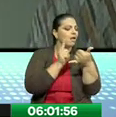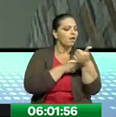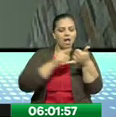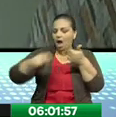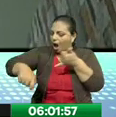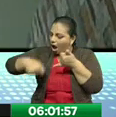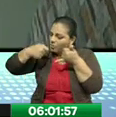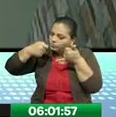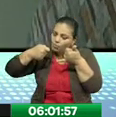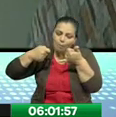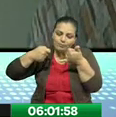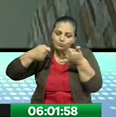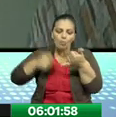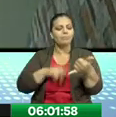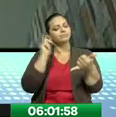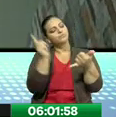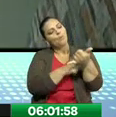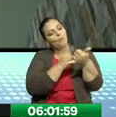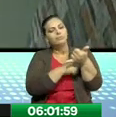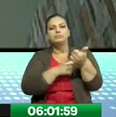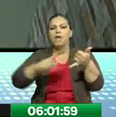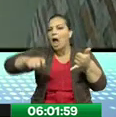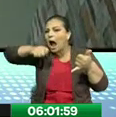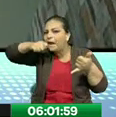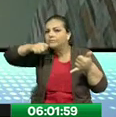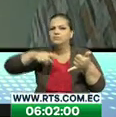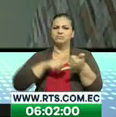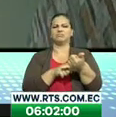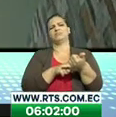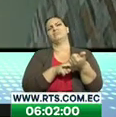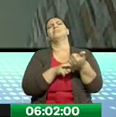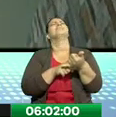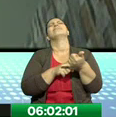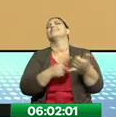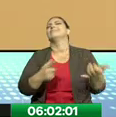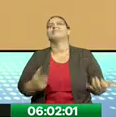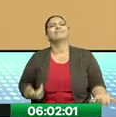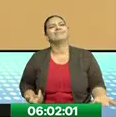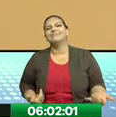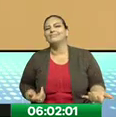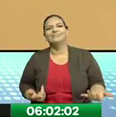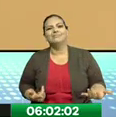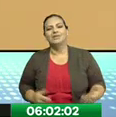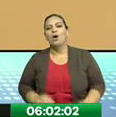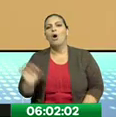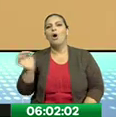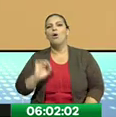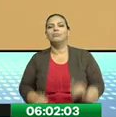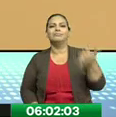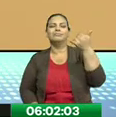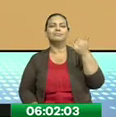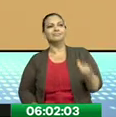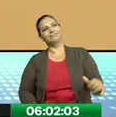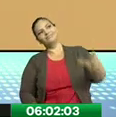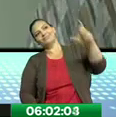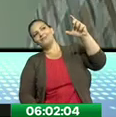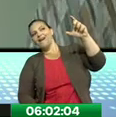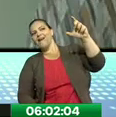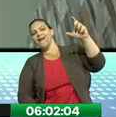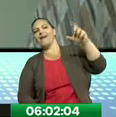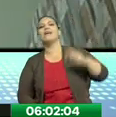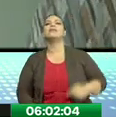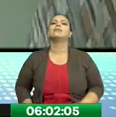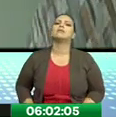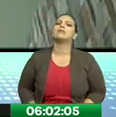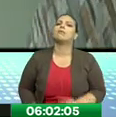ratito ahí. Otra vez. Y otra vez. Está ceboso el haciendo el selfie. El pillo está en todas. Está viendo todo. No es que